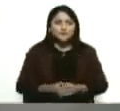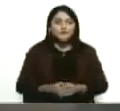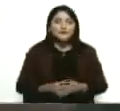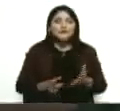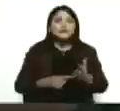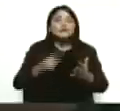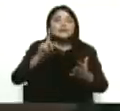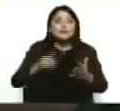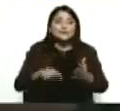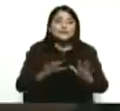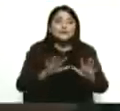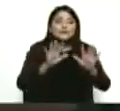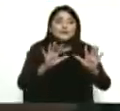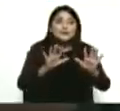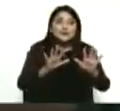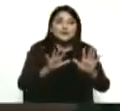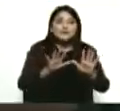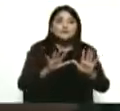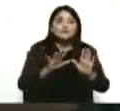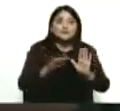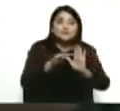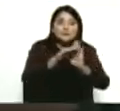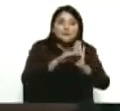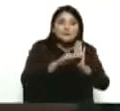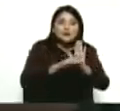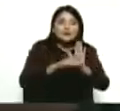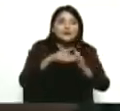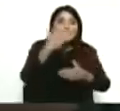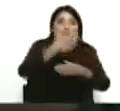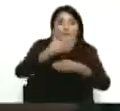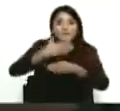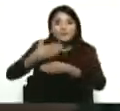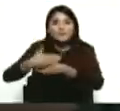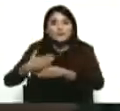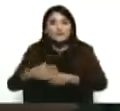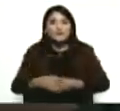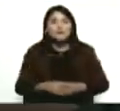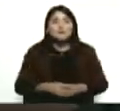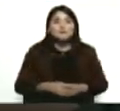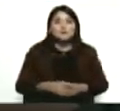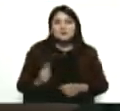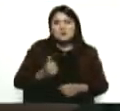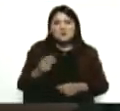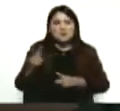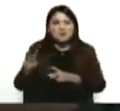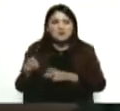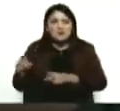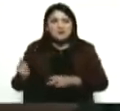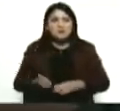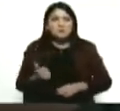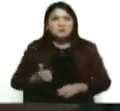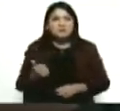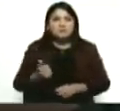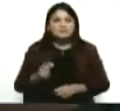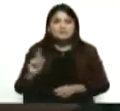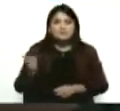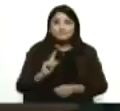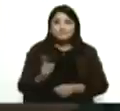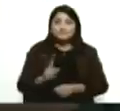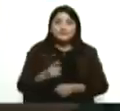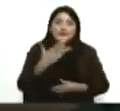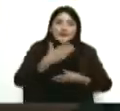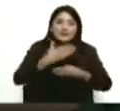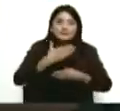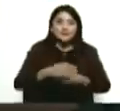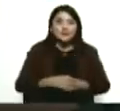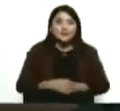tipos de tasas con límites. No es que la gente, lo que se va a poder cobrar, lo que le dé la gana un consejo municipal, no, eso no puede ser así. Tiene que haber un límite